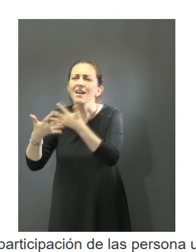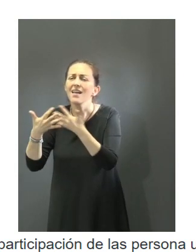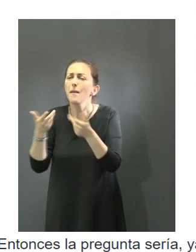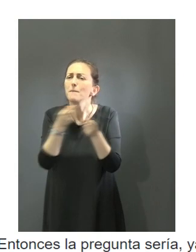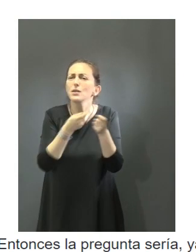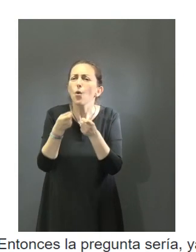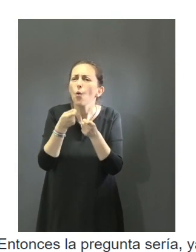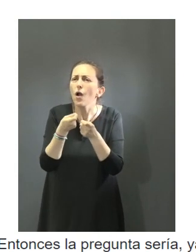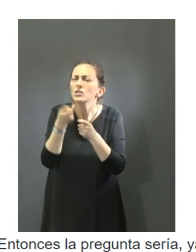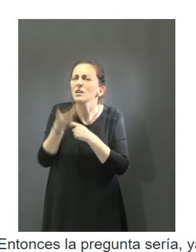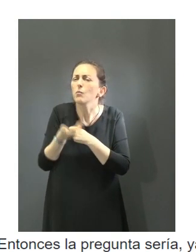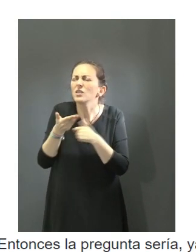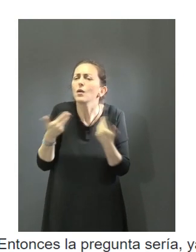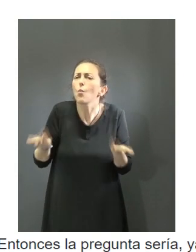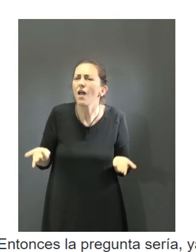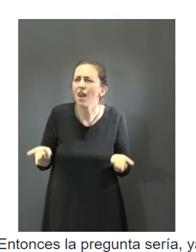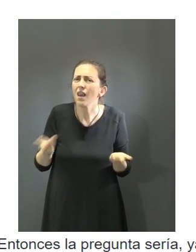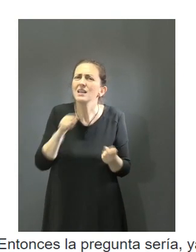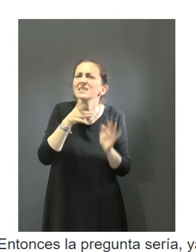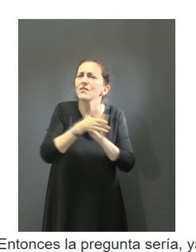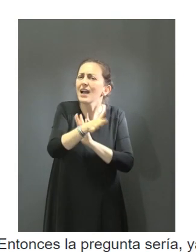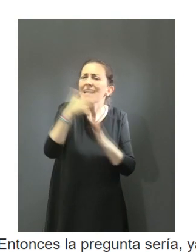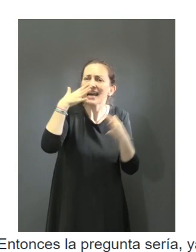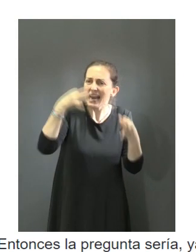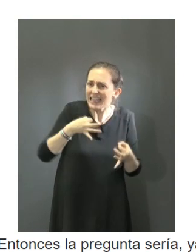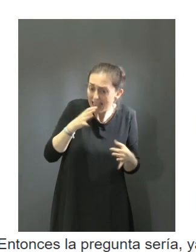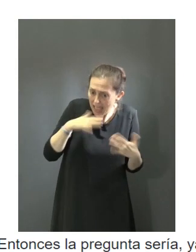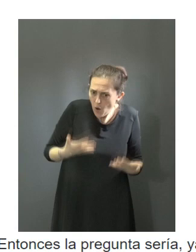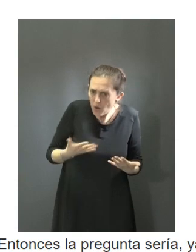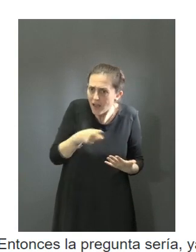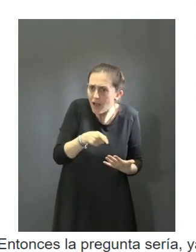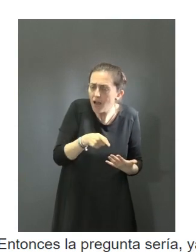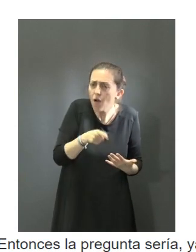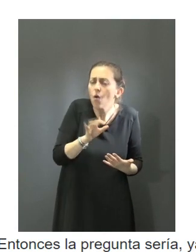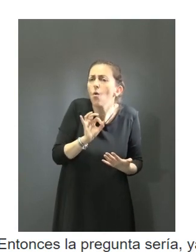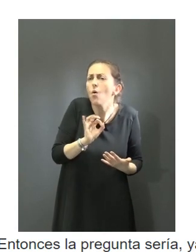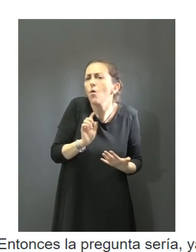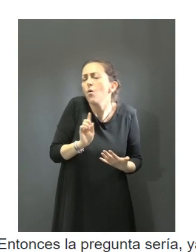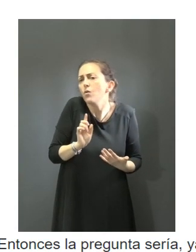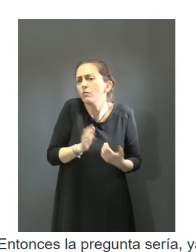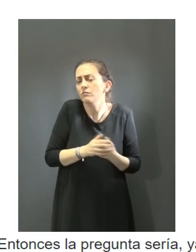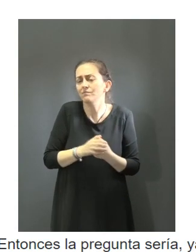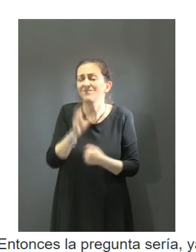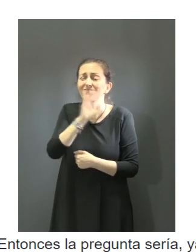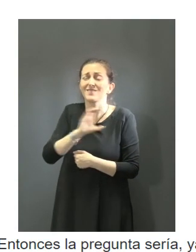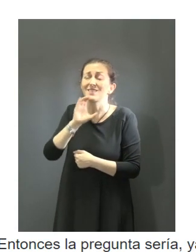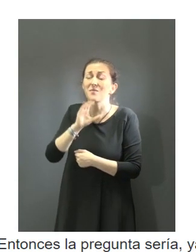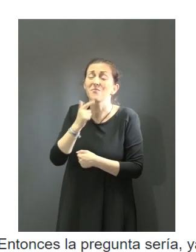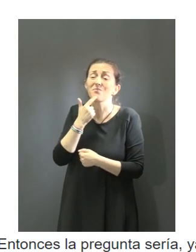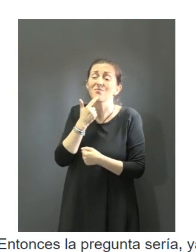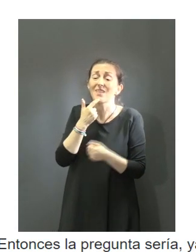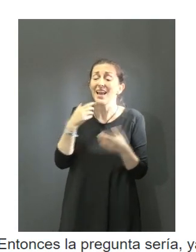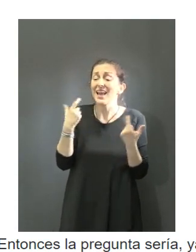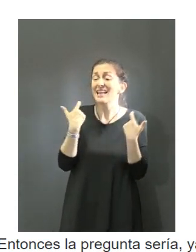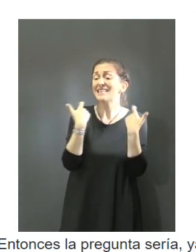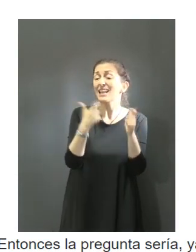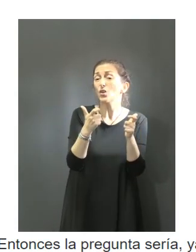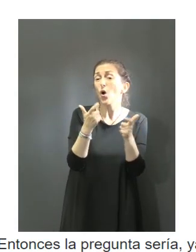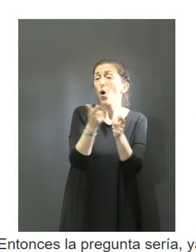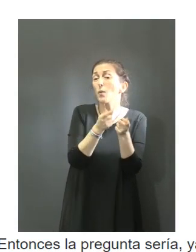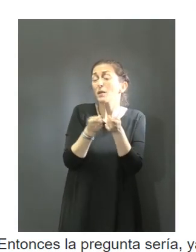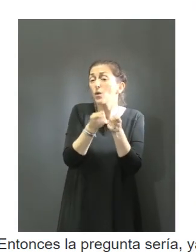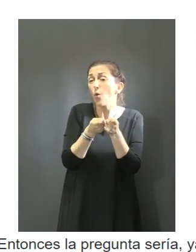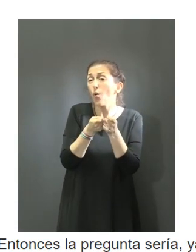de videojuegos? ¿Es una realidad actualmente? Bueno, hay que decir que el sector de los videojuegos es